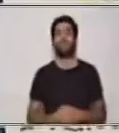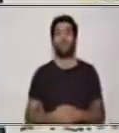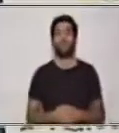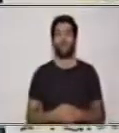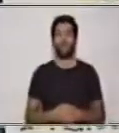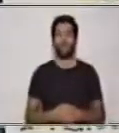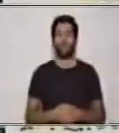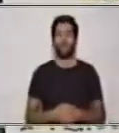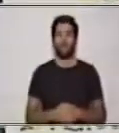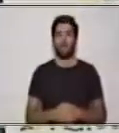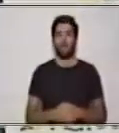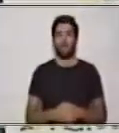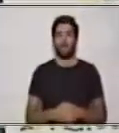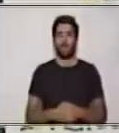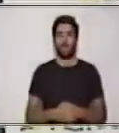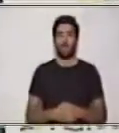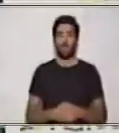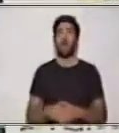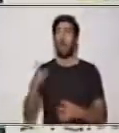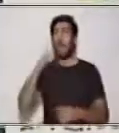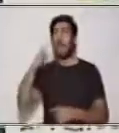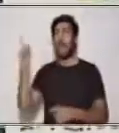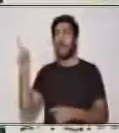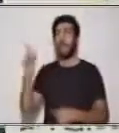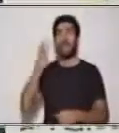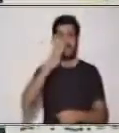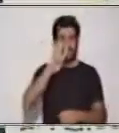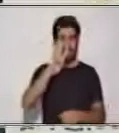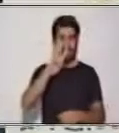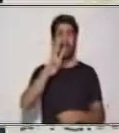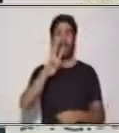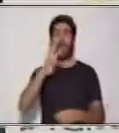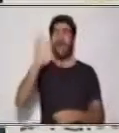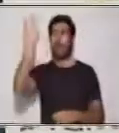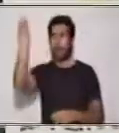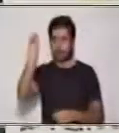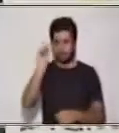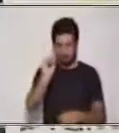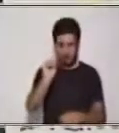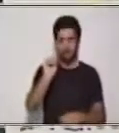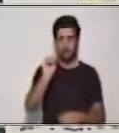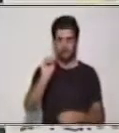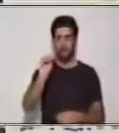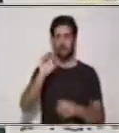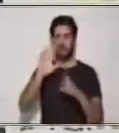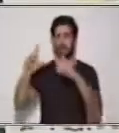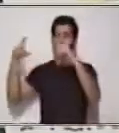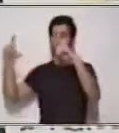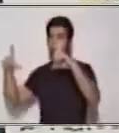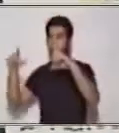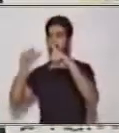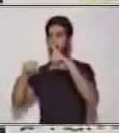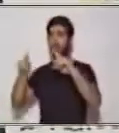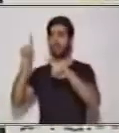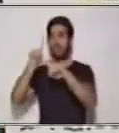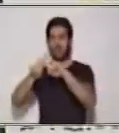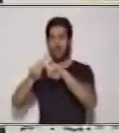Y vamos a sacar ese 3 como factor común y solamente nos va a quedar X, Y.